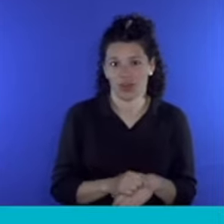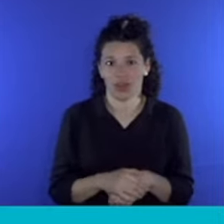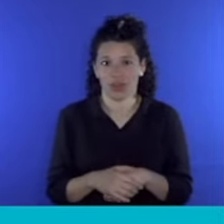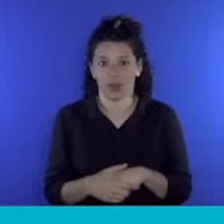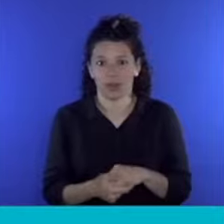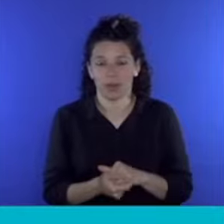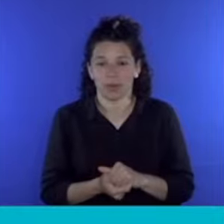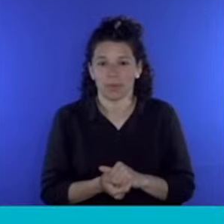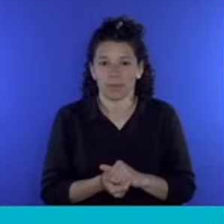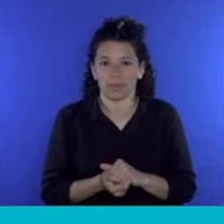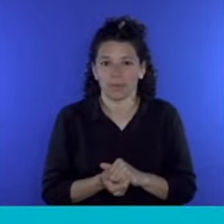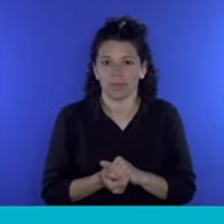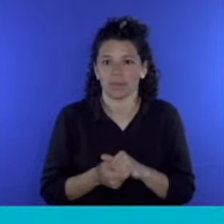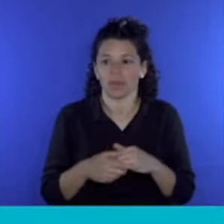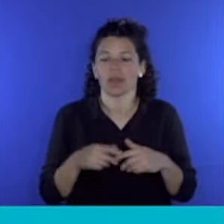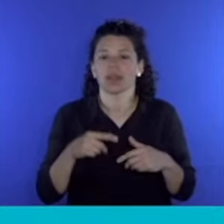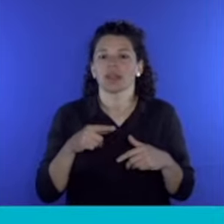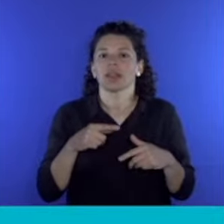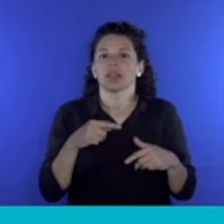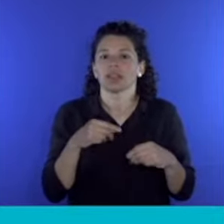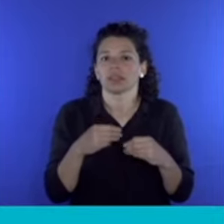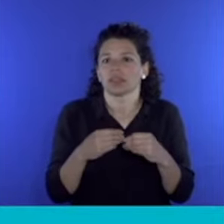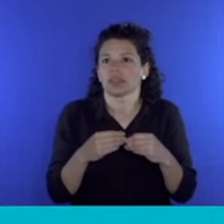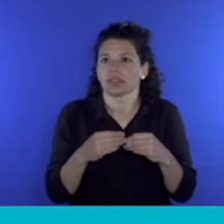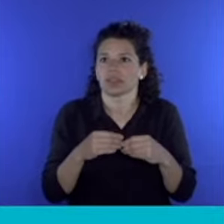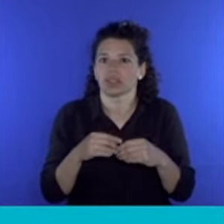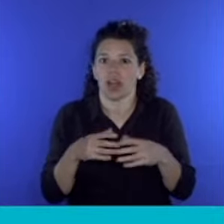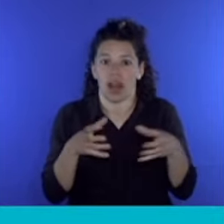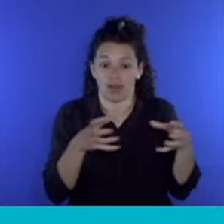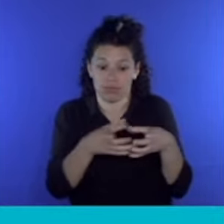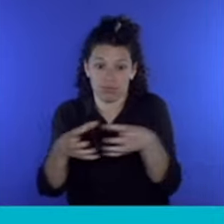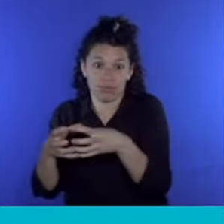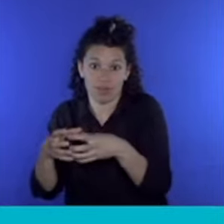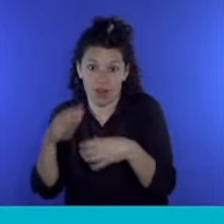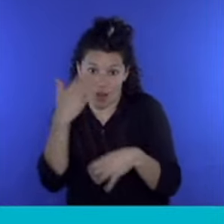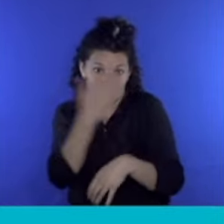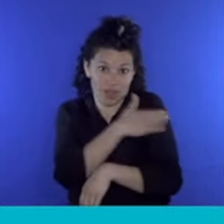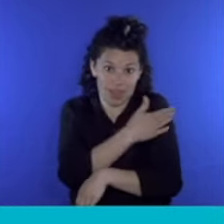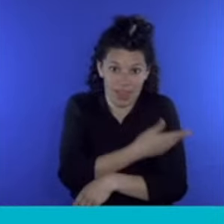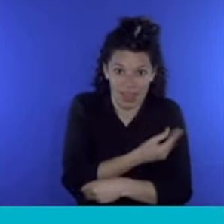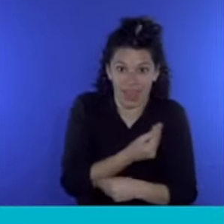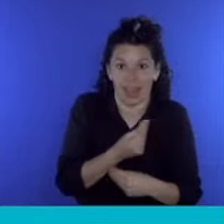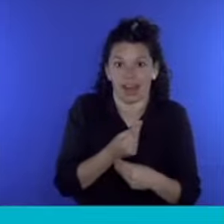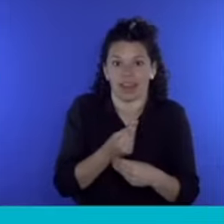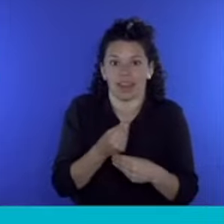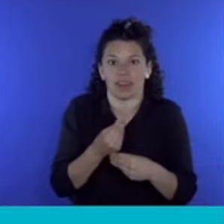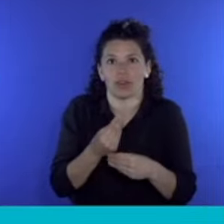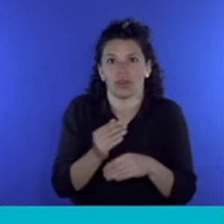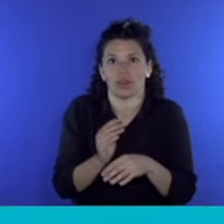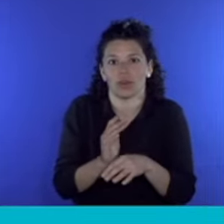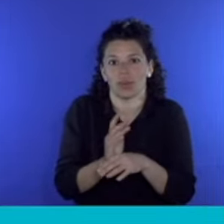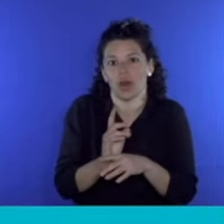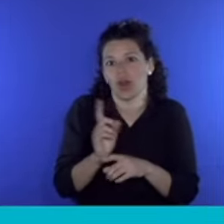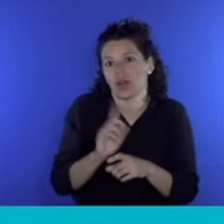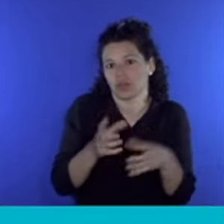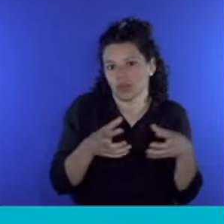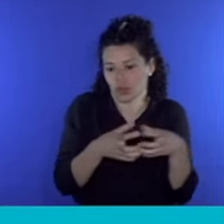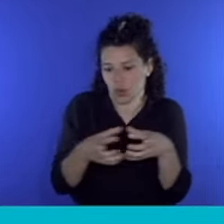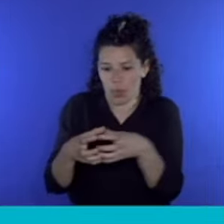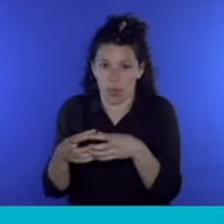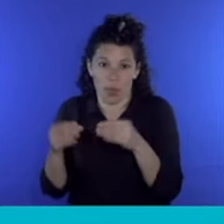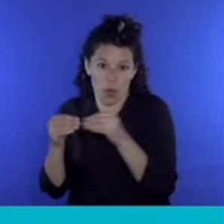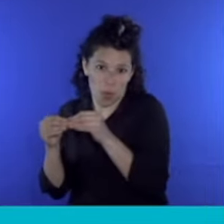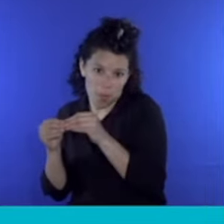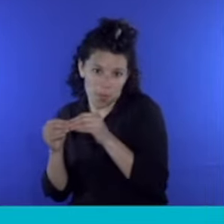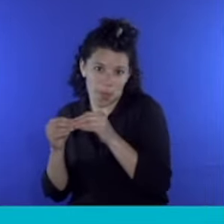de rotación que compartimos entre las distintas fuerzas del Frente de Izquierda, justamente para destacar que no son bancas de un compañero o